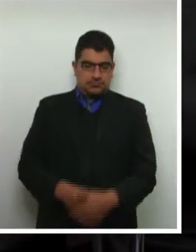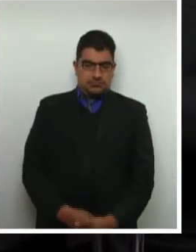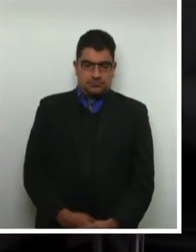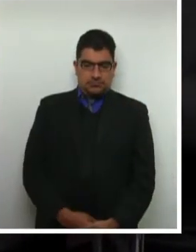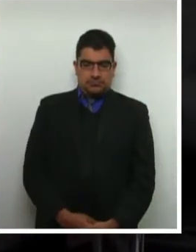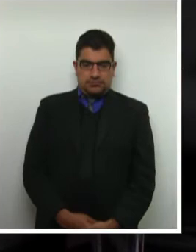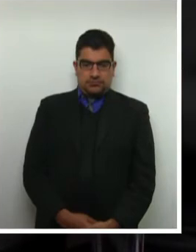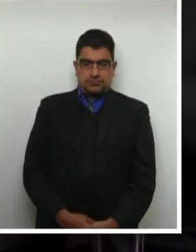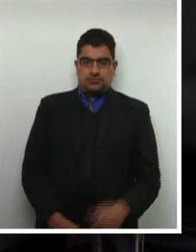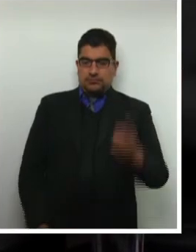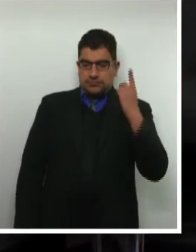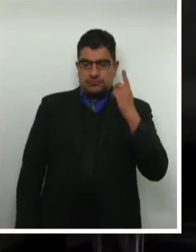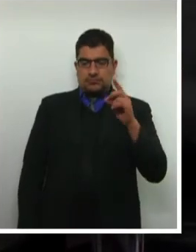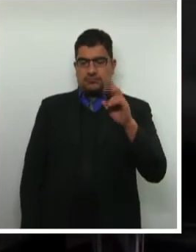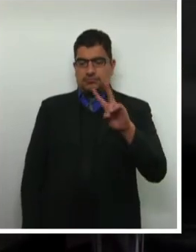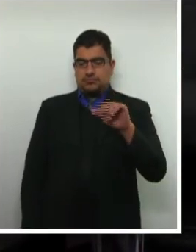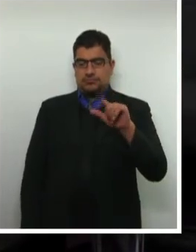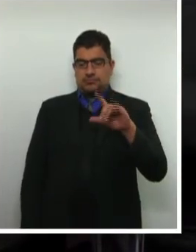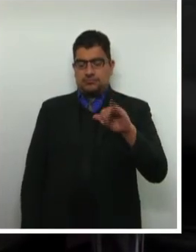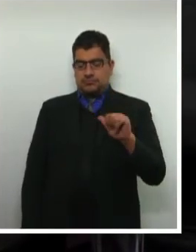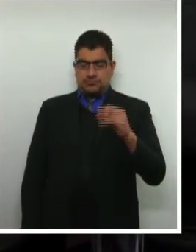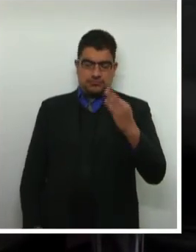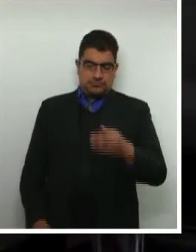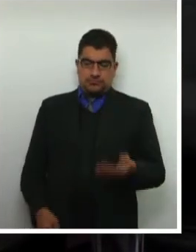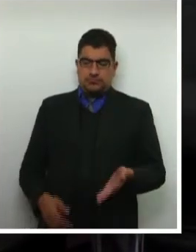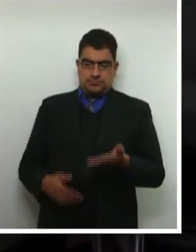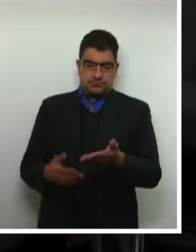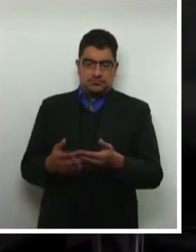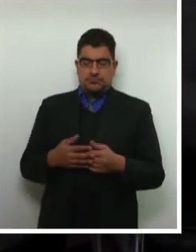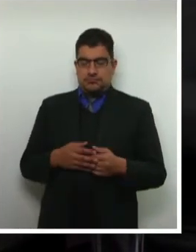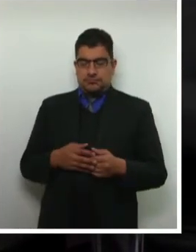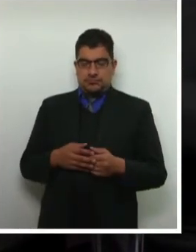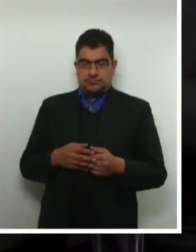El diputado Valencia, a favor.